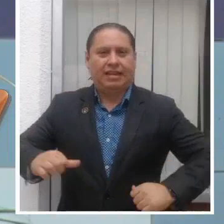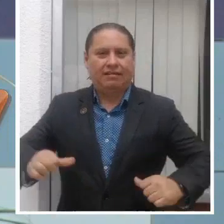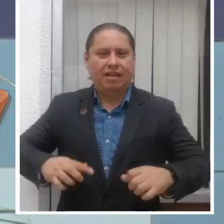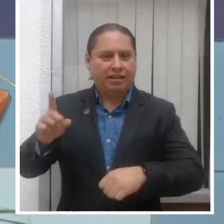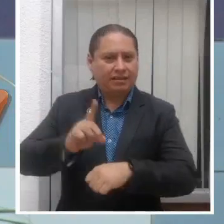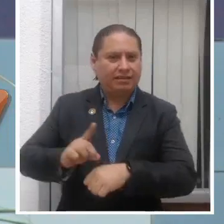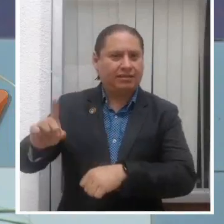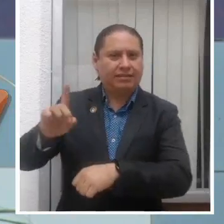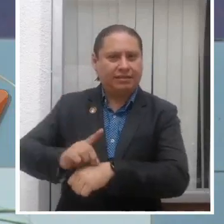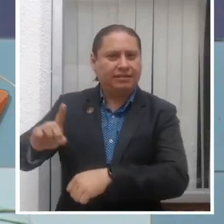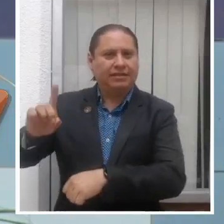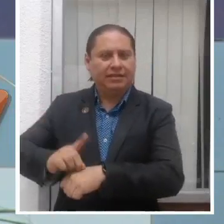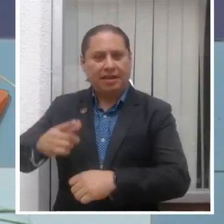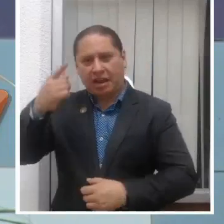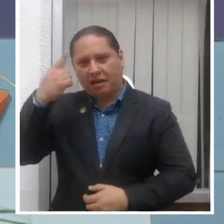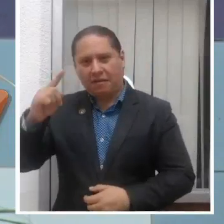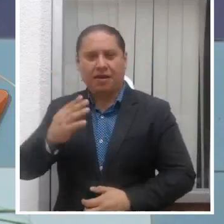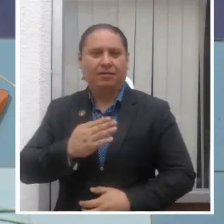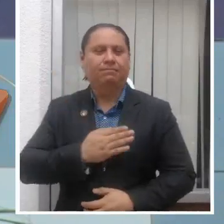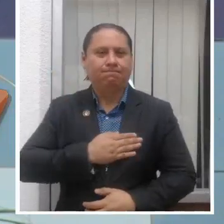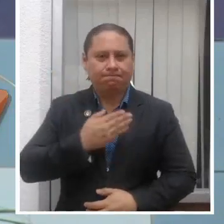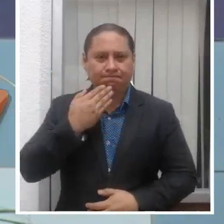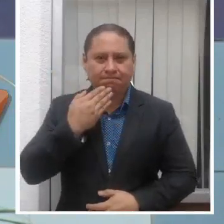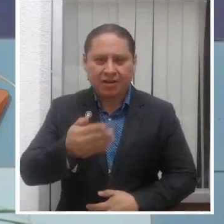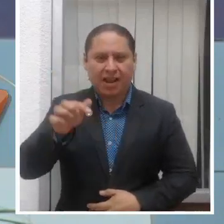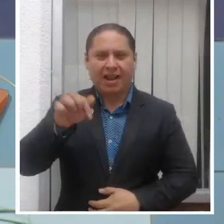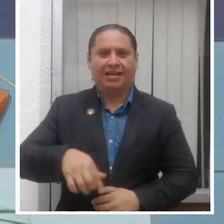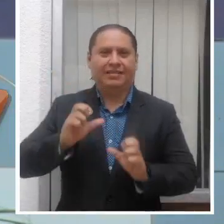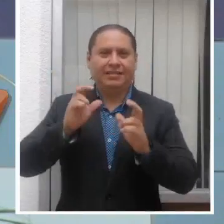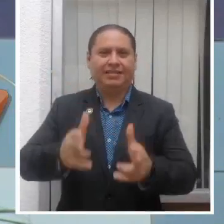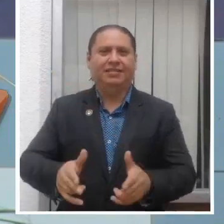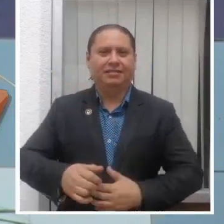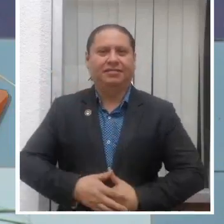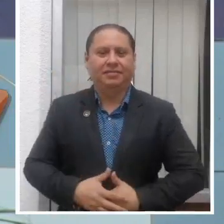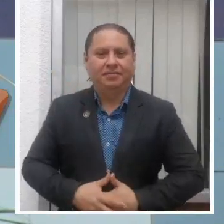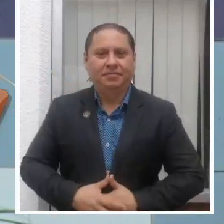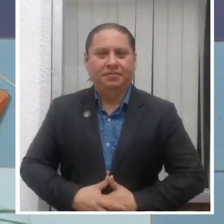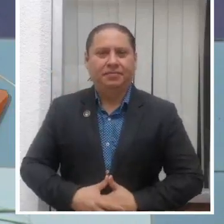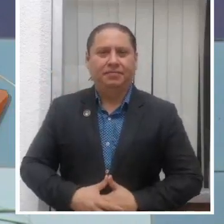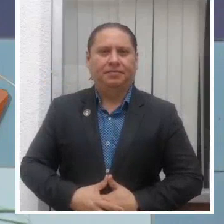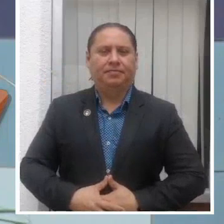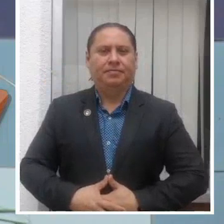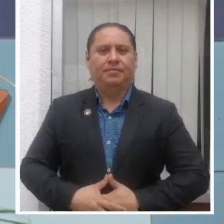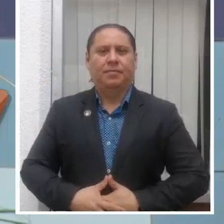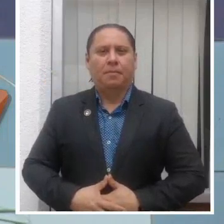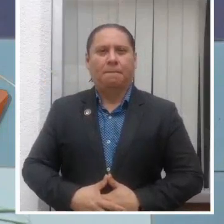día a día para el bienestar de nuestro Chiapas.